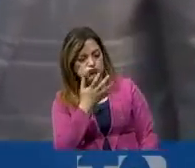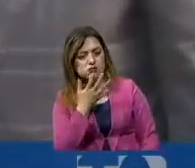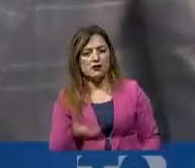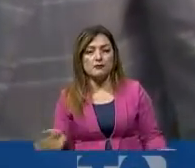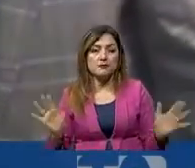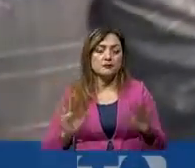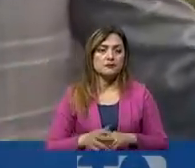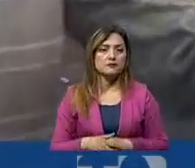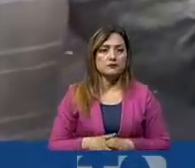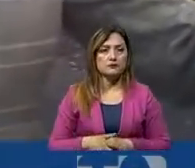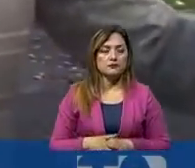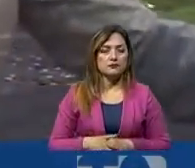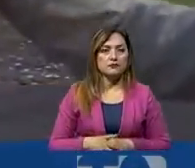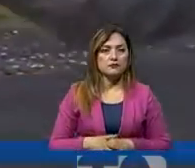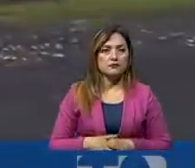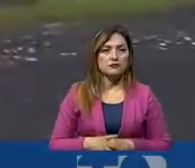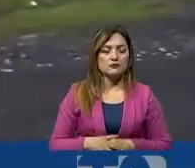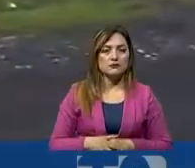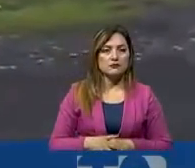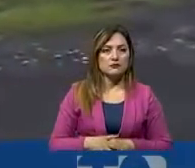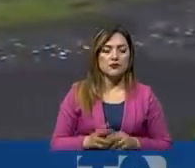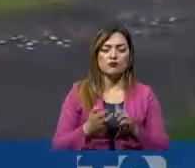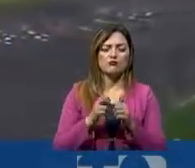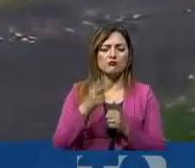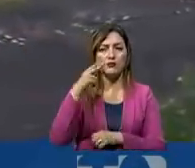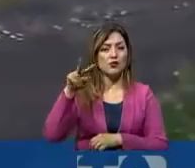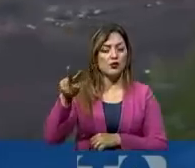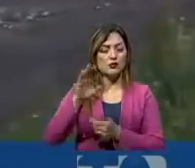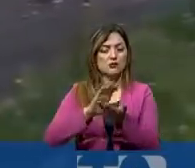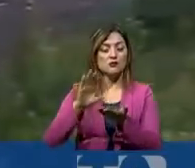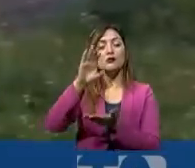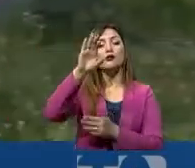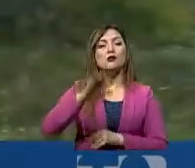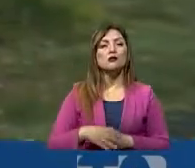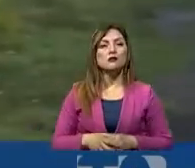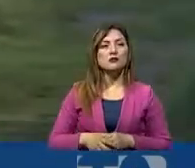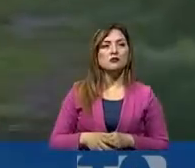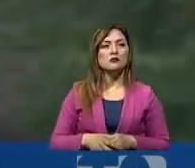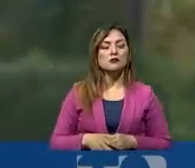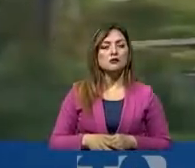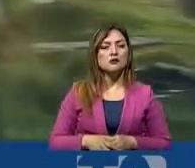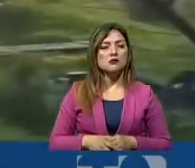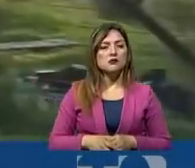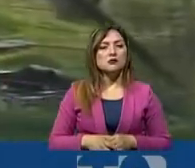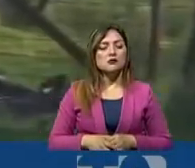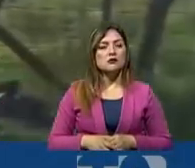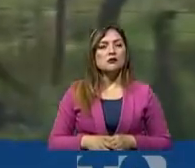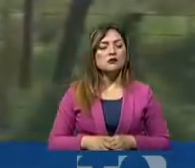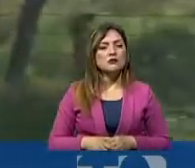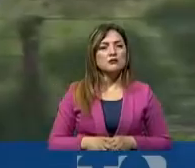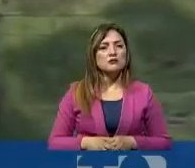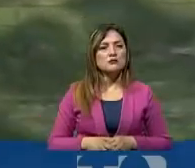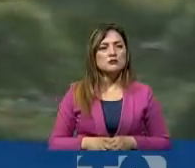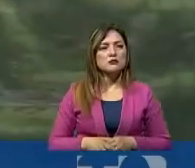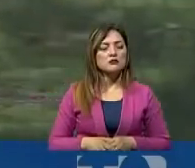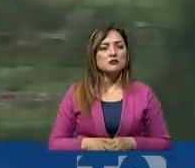pedazos. Abandonados totalmente. Y nos llamaba la atención otra de las problemáticas, es de este colegio, Helen, si podemos observar acá a mi izquierda.